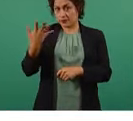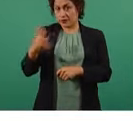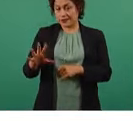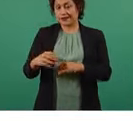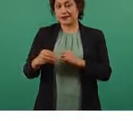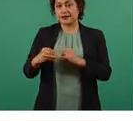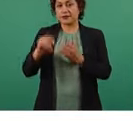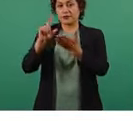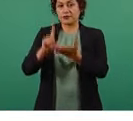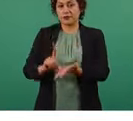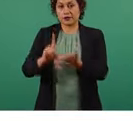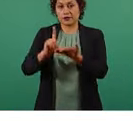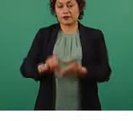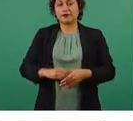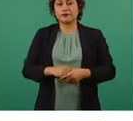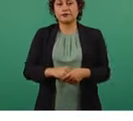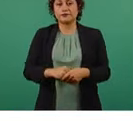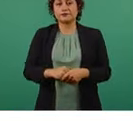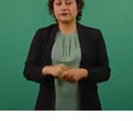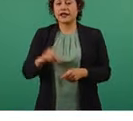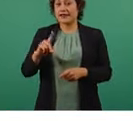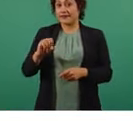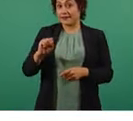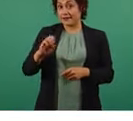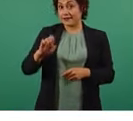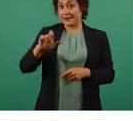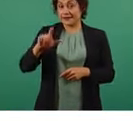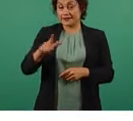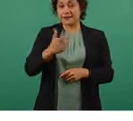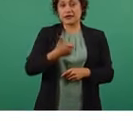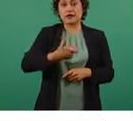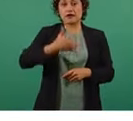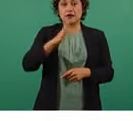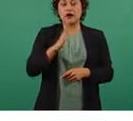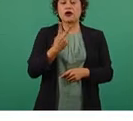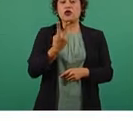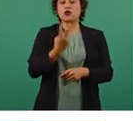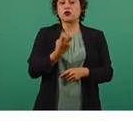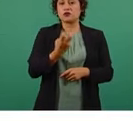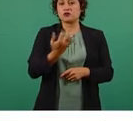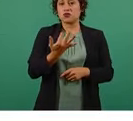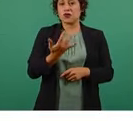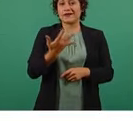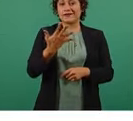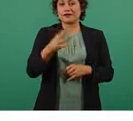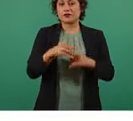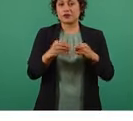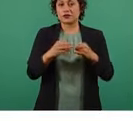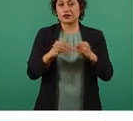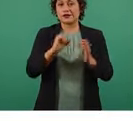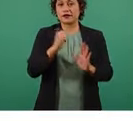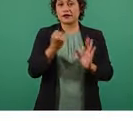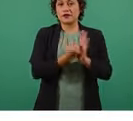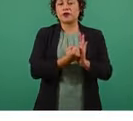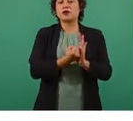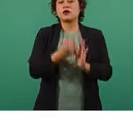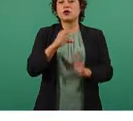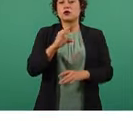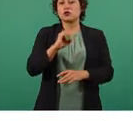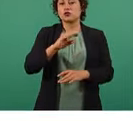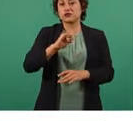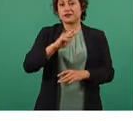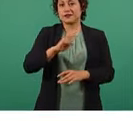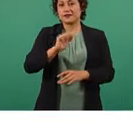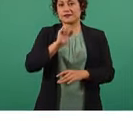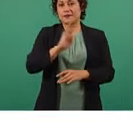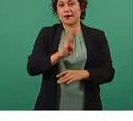por litro. En el diésel, el indicador de ganancia más alto fue de 2 pesos con 55 centavos con la marca Combustibles BP